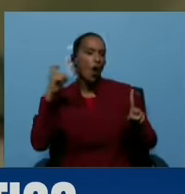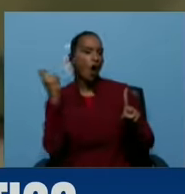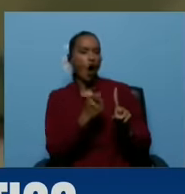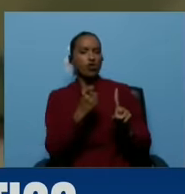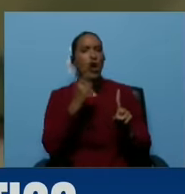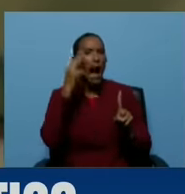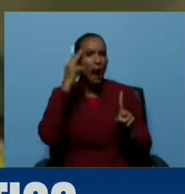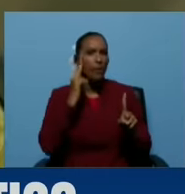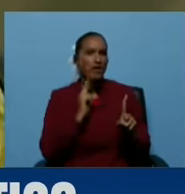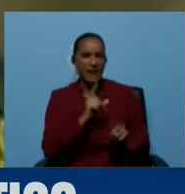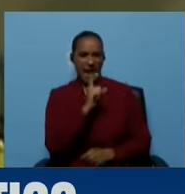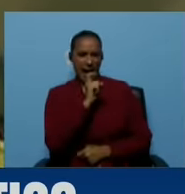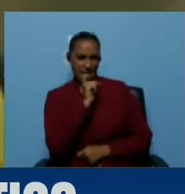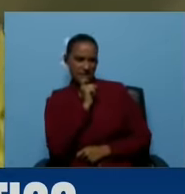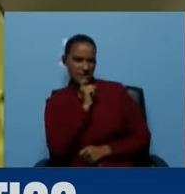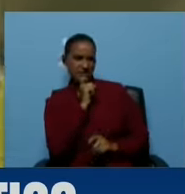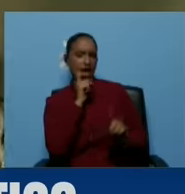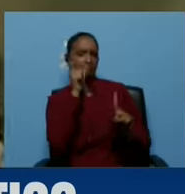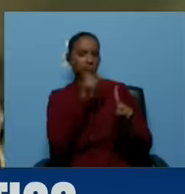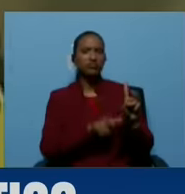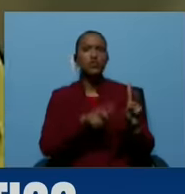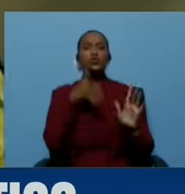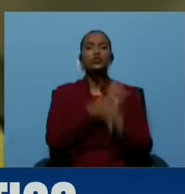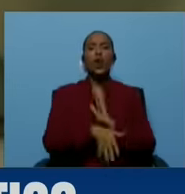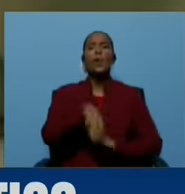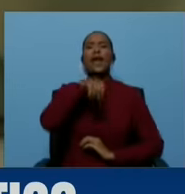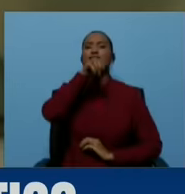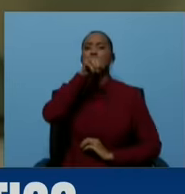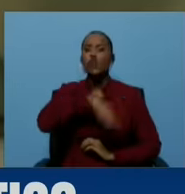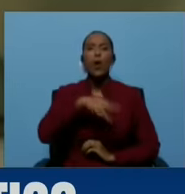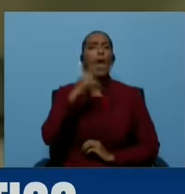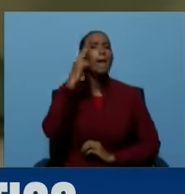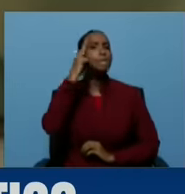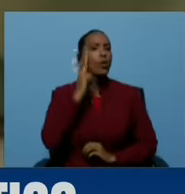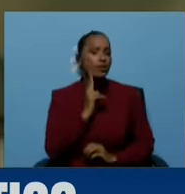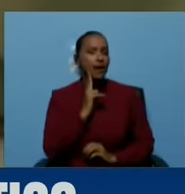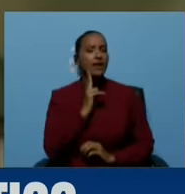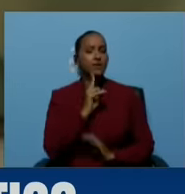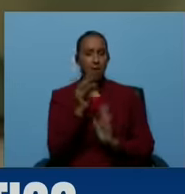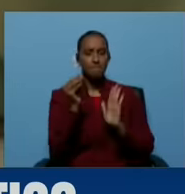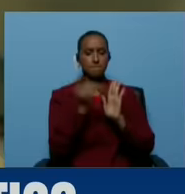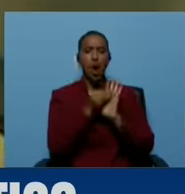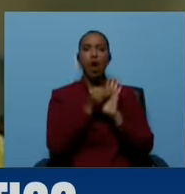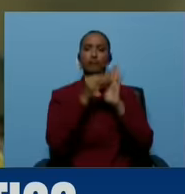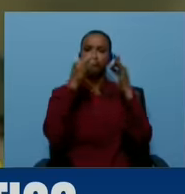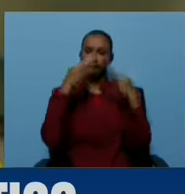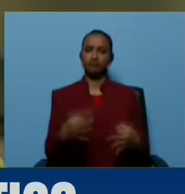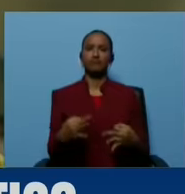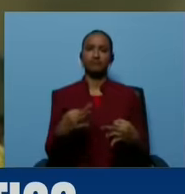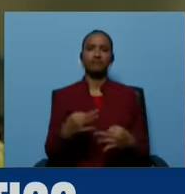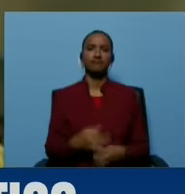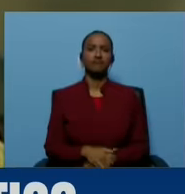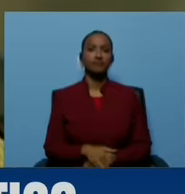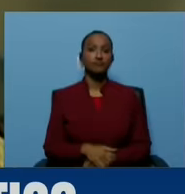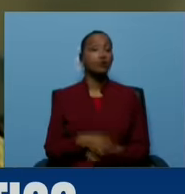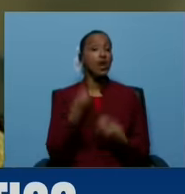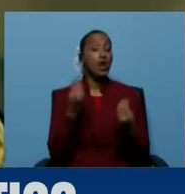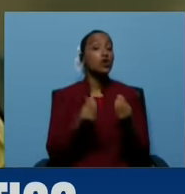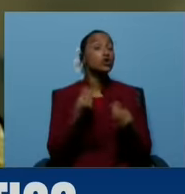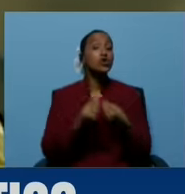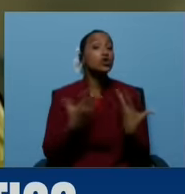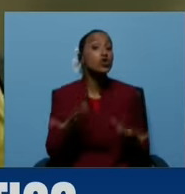la actualidad la contienda histórica del bolivarianismo contra el monroísmo. y cómo esa contienda histórica